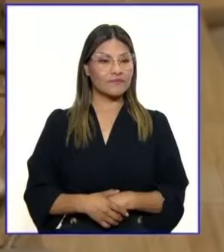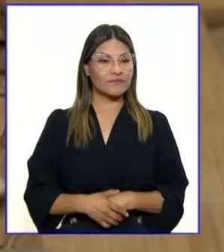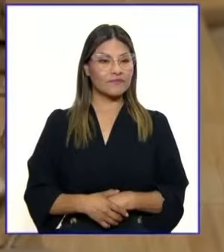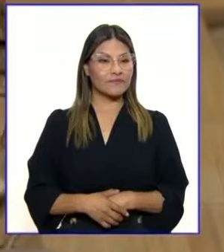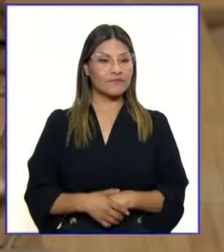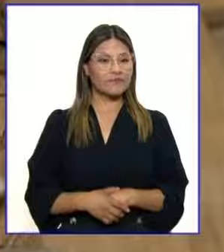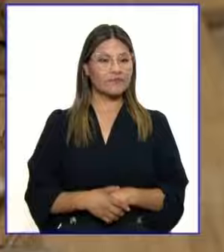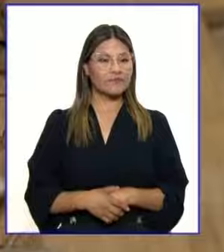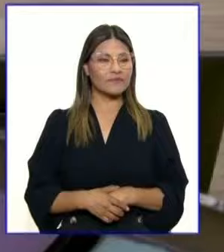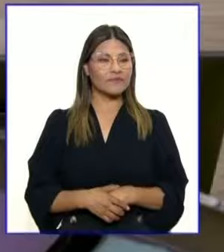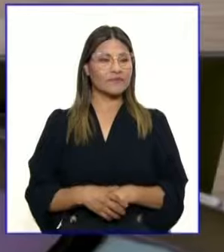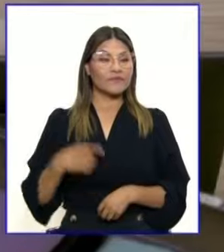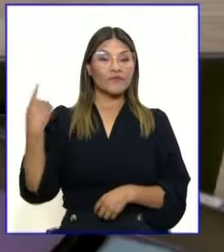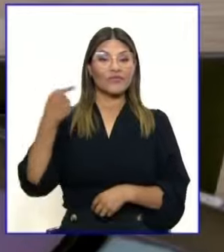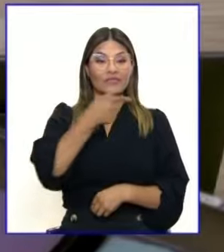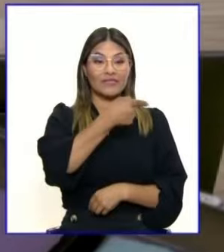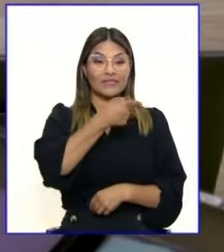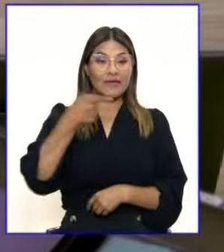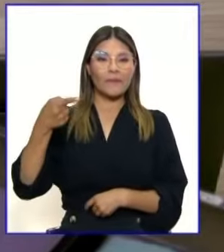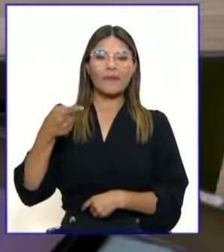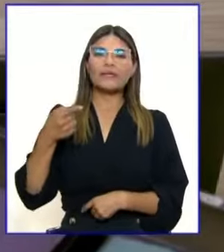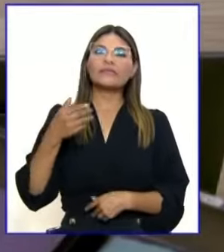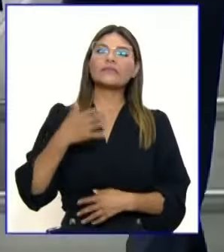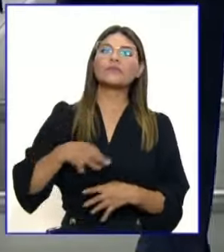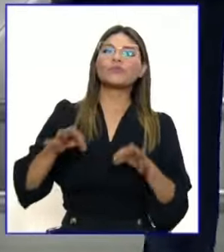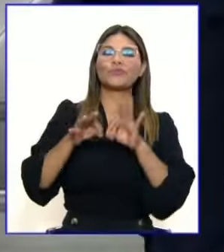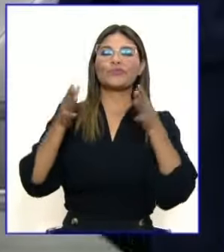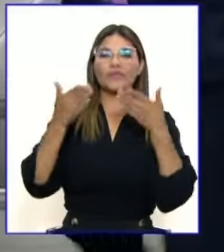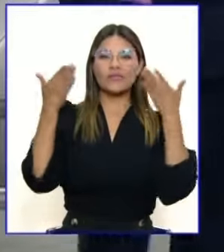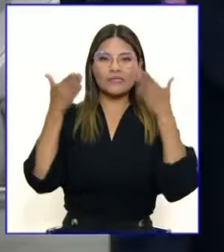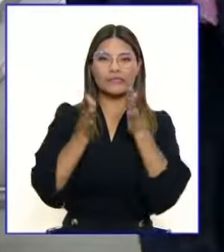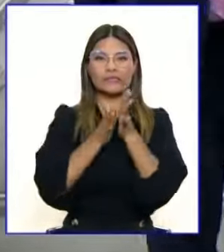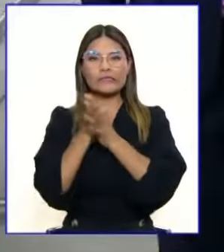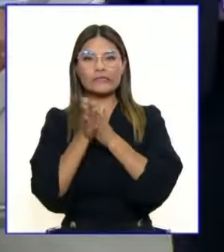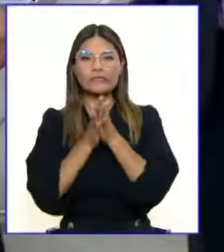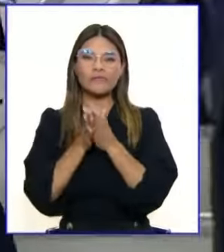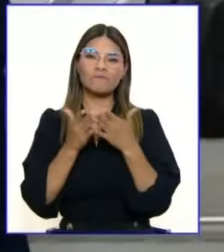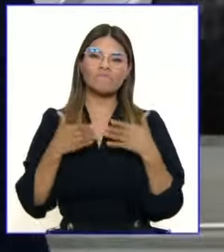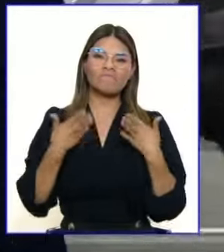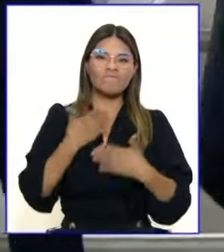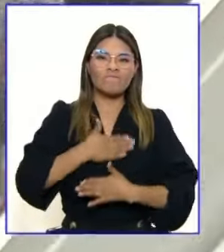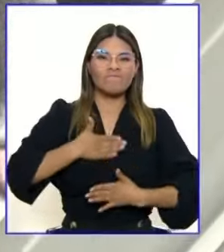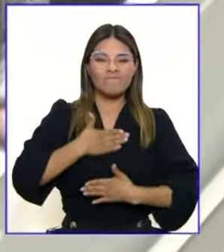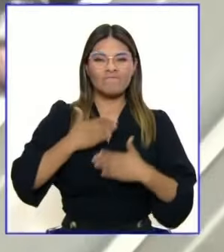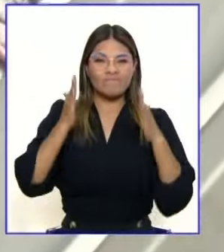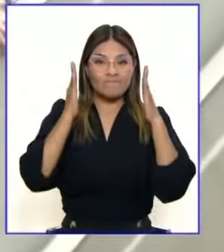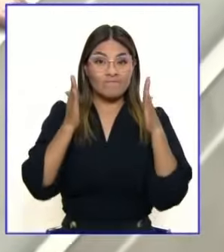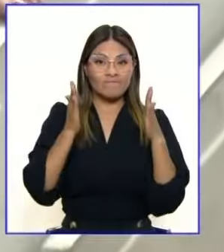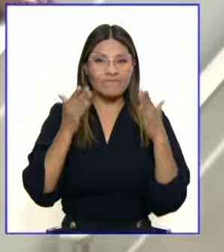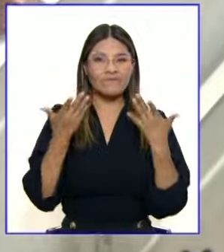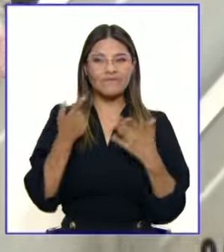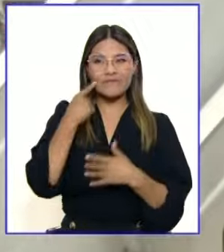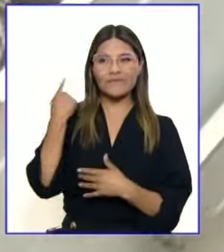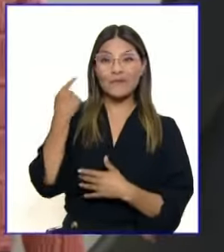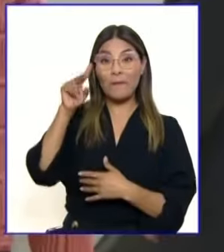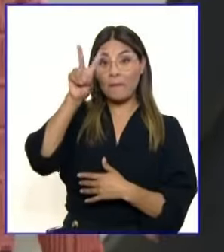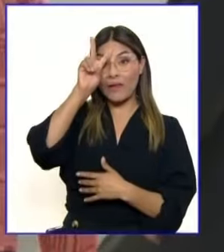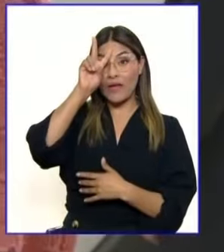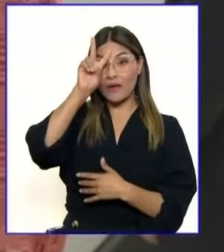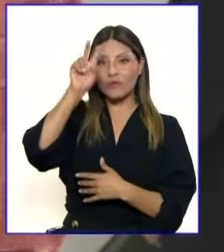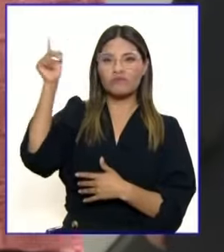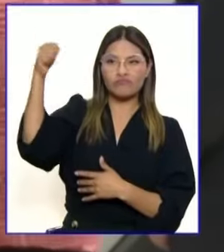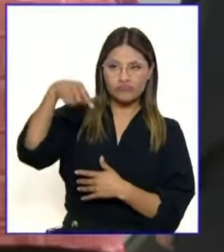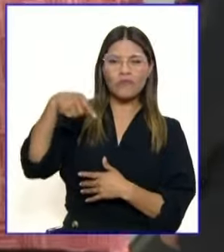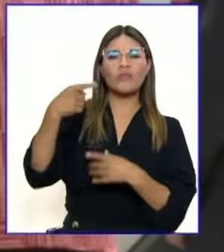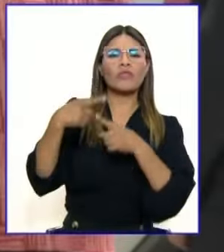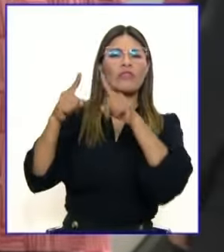Esta semana el mundo se mantiene expectante en nuestro país. Líderes de todo el mundo arriban al Perú para participar